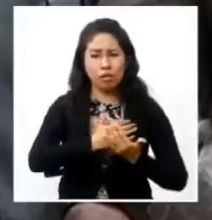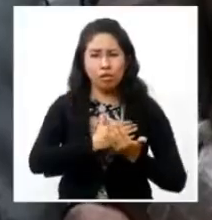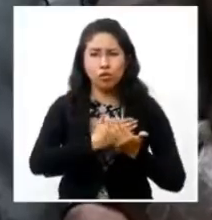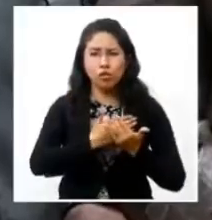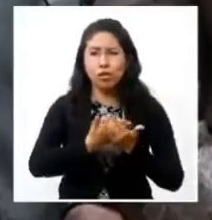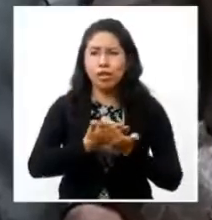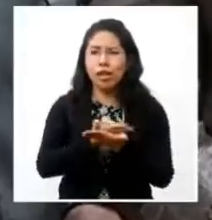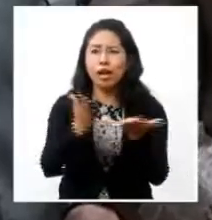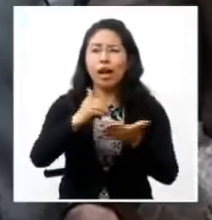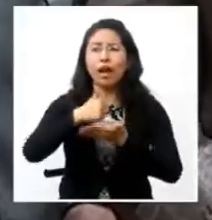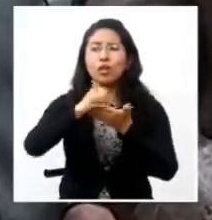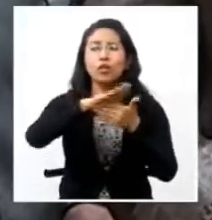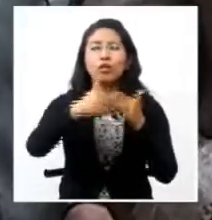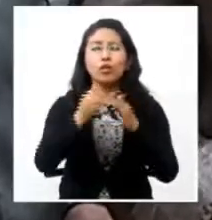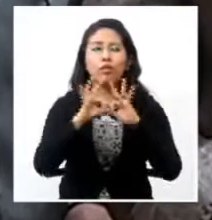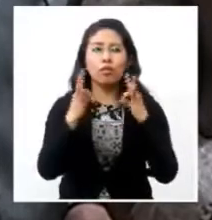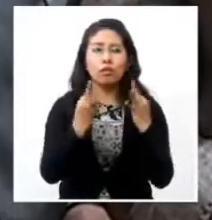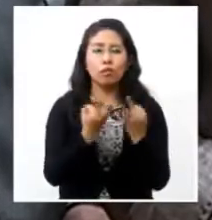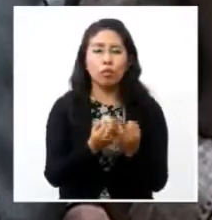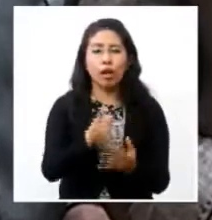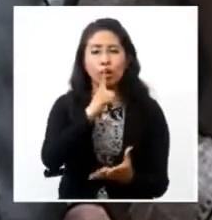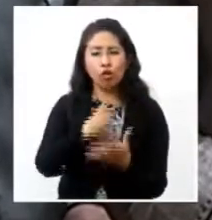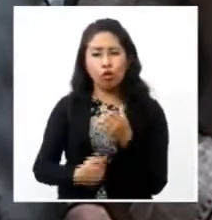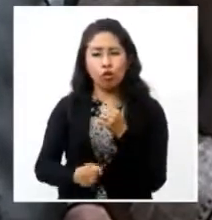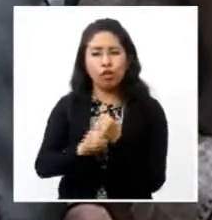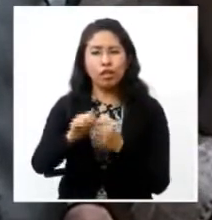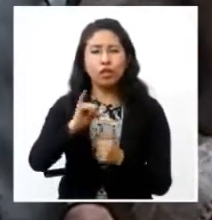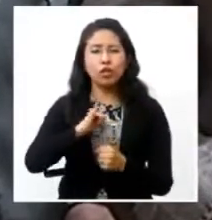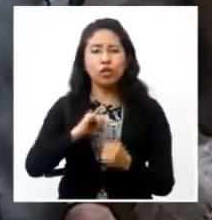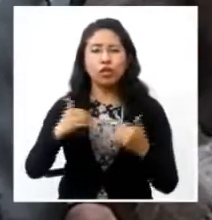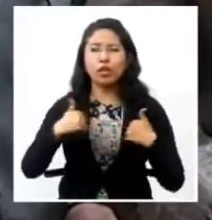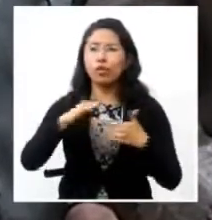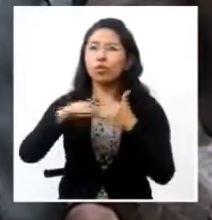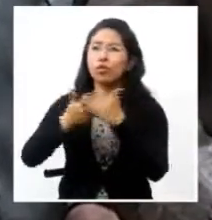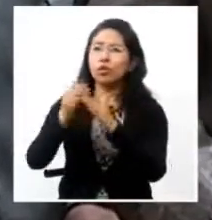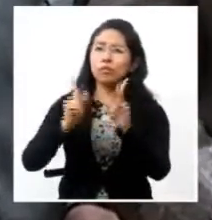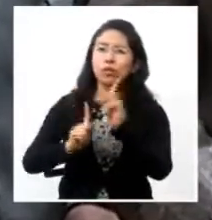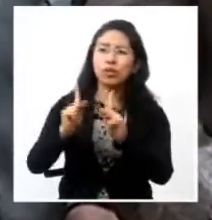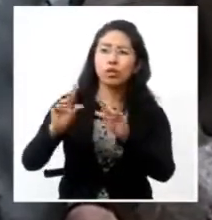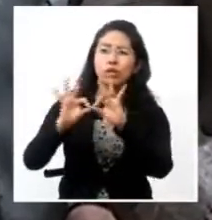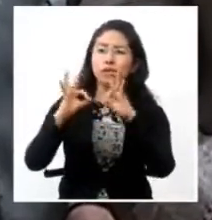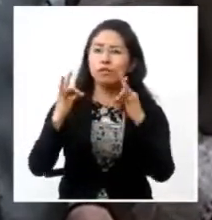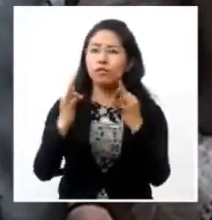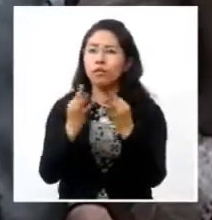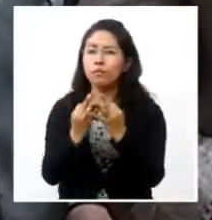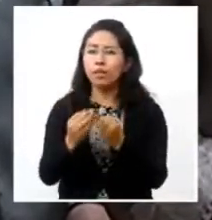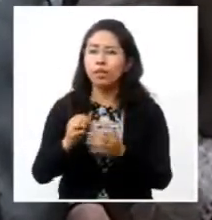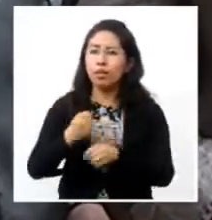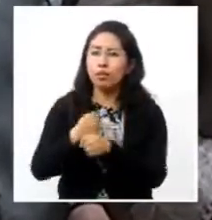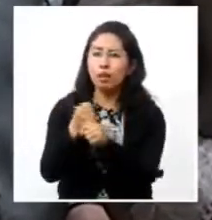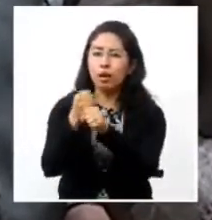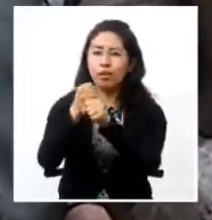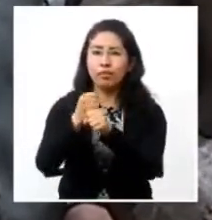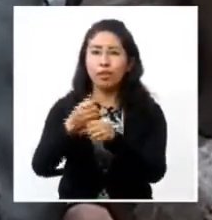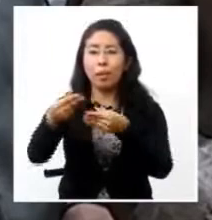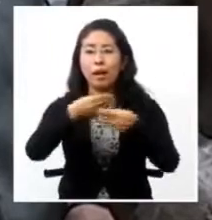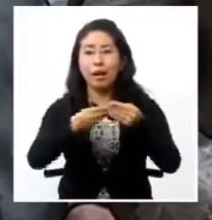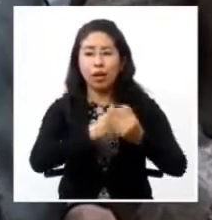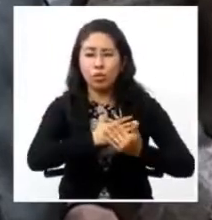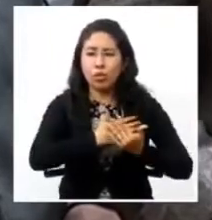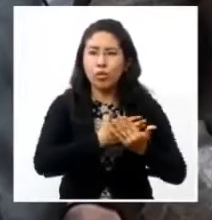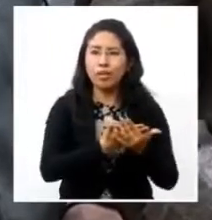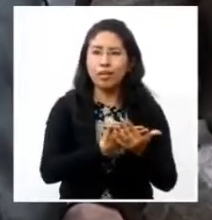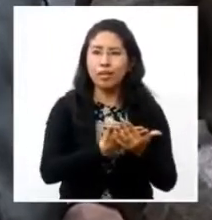la confianza que tengo en el talento emprendedor de los bolivianos. Solidaridad y mercado. Mercado